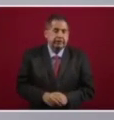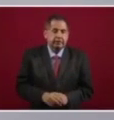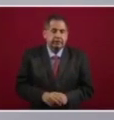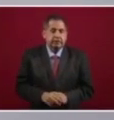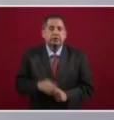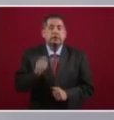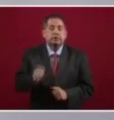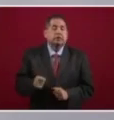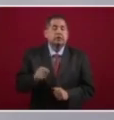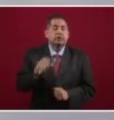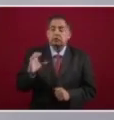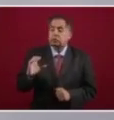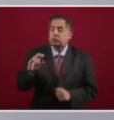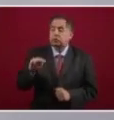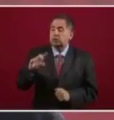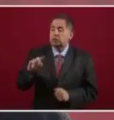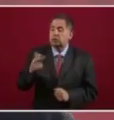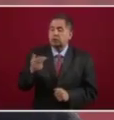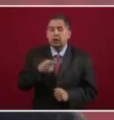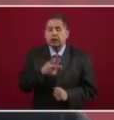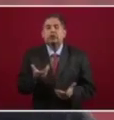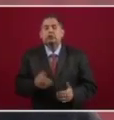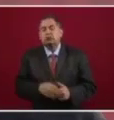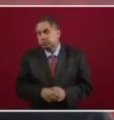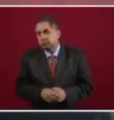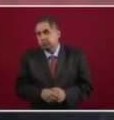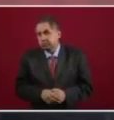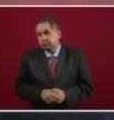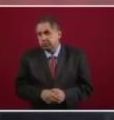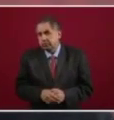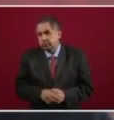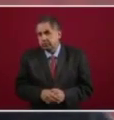y la Comisión de Derechos Humanos